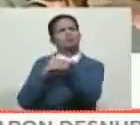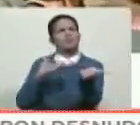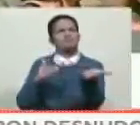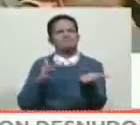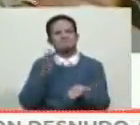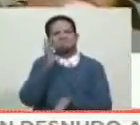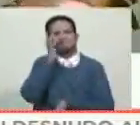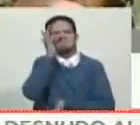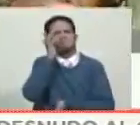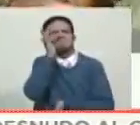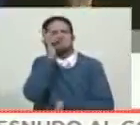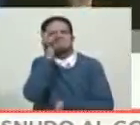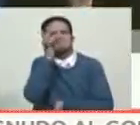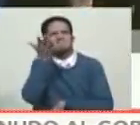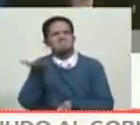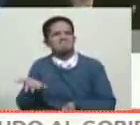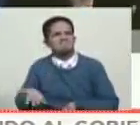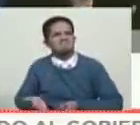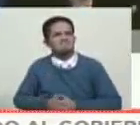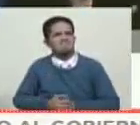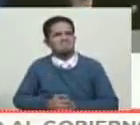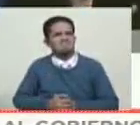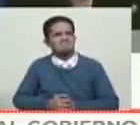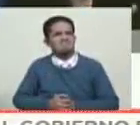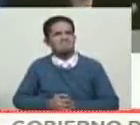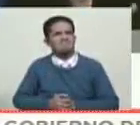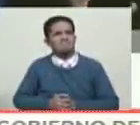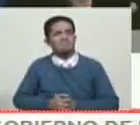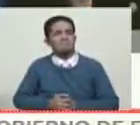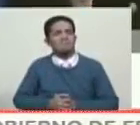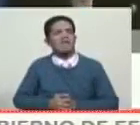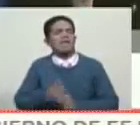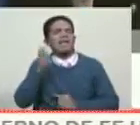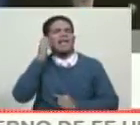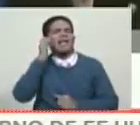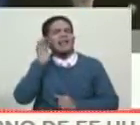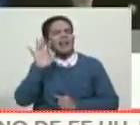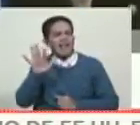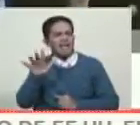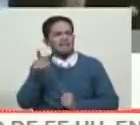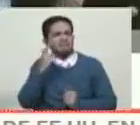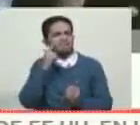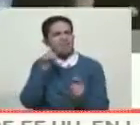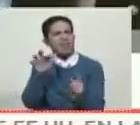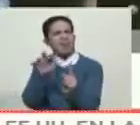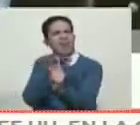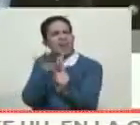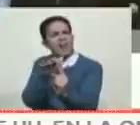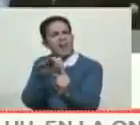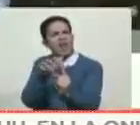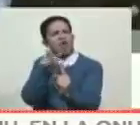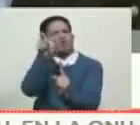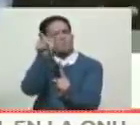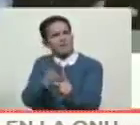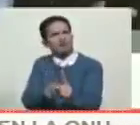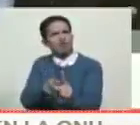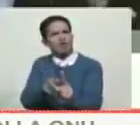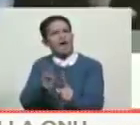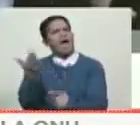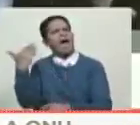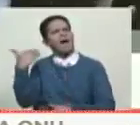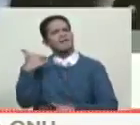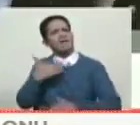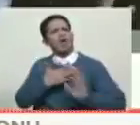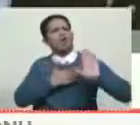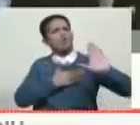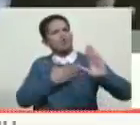cifrinismo. El cifrinismo, creyendo que van a convencer a un soldado que hizo un juramento ante